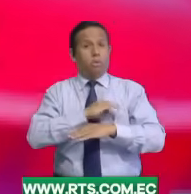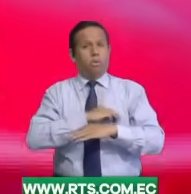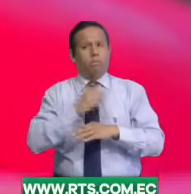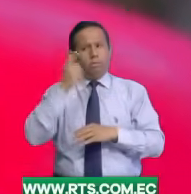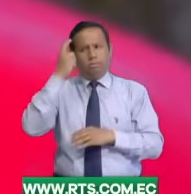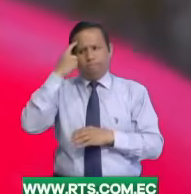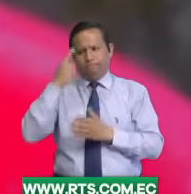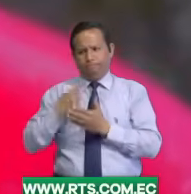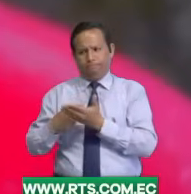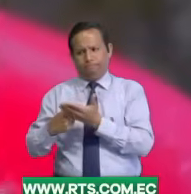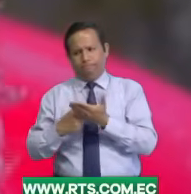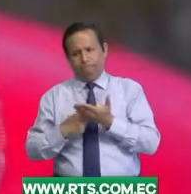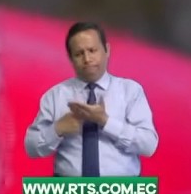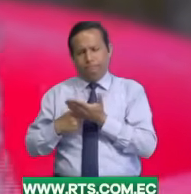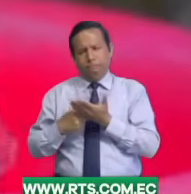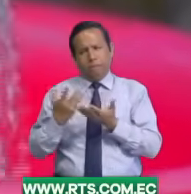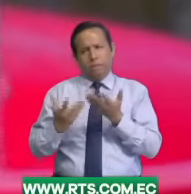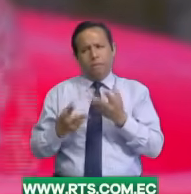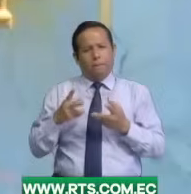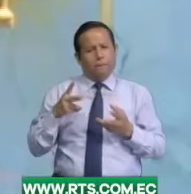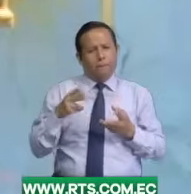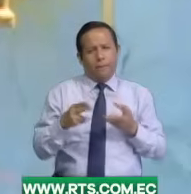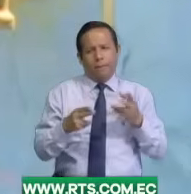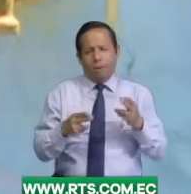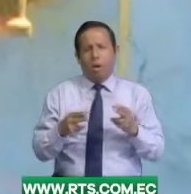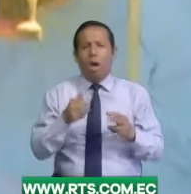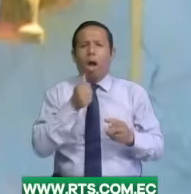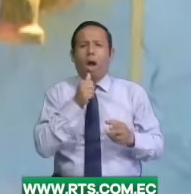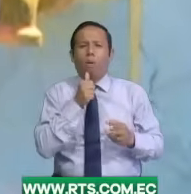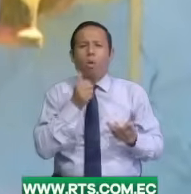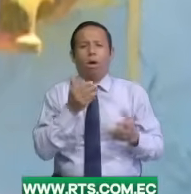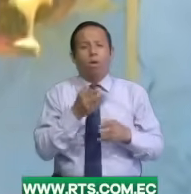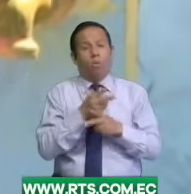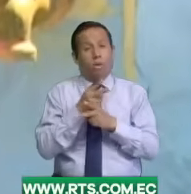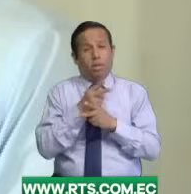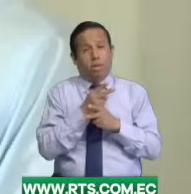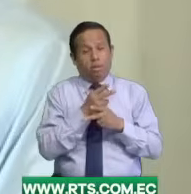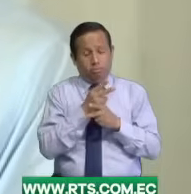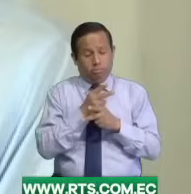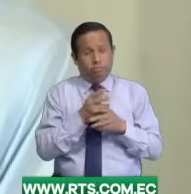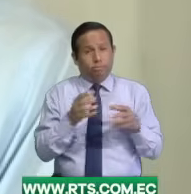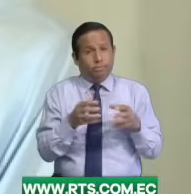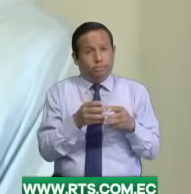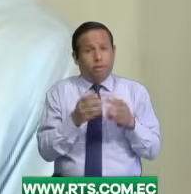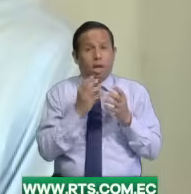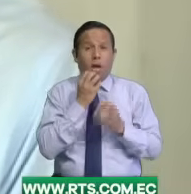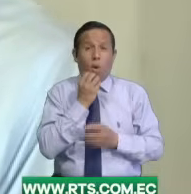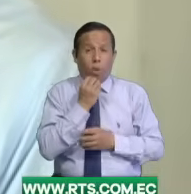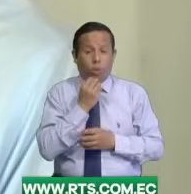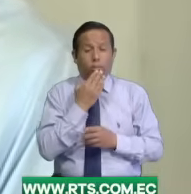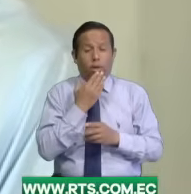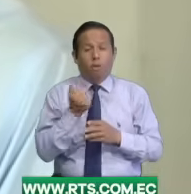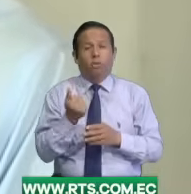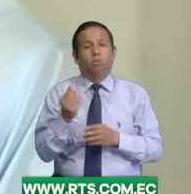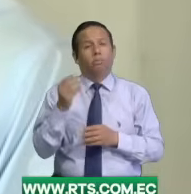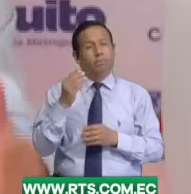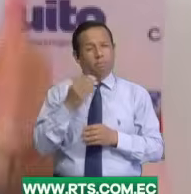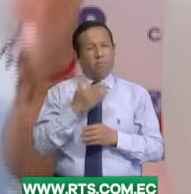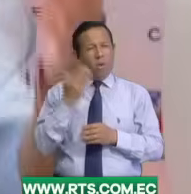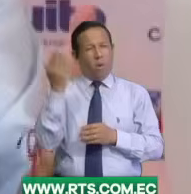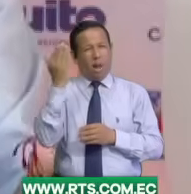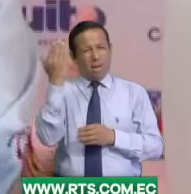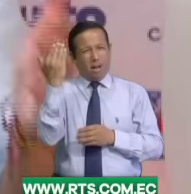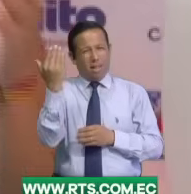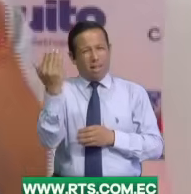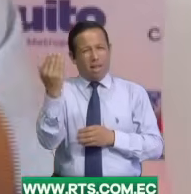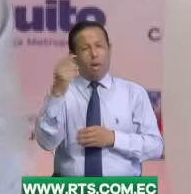la posibilidad de implementar cortes de agua diarios como medida de prevención. Así lo anunció el alcalde capitalino, Pavel Muñoz. Si